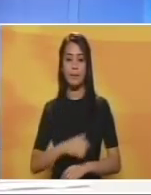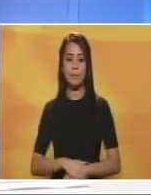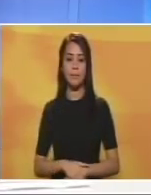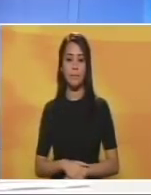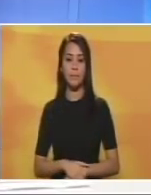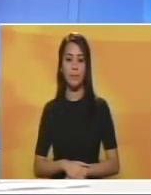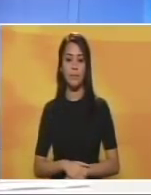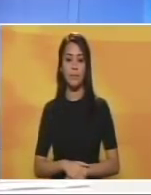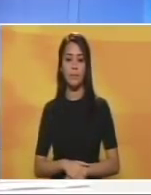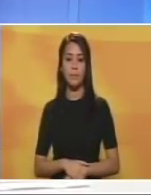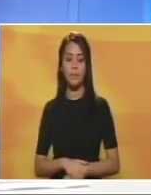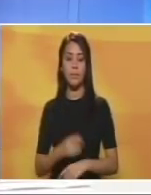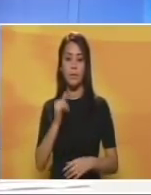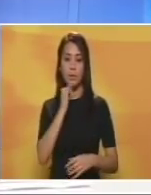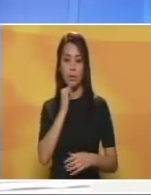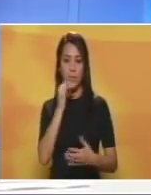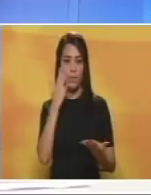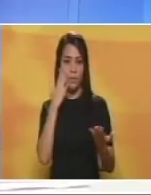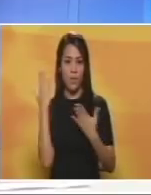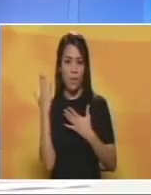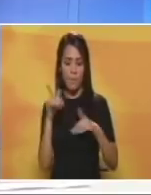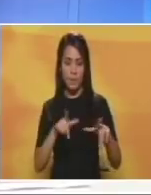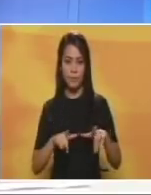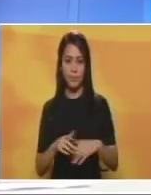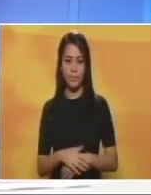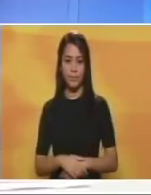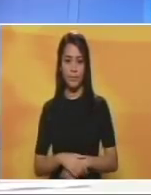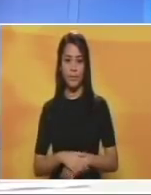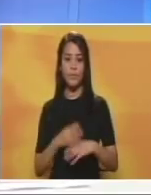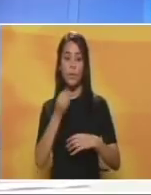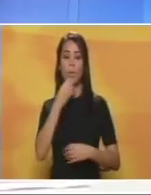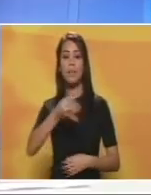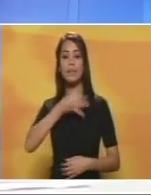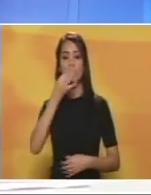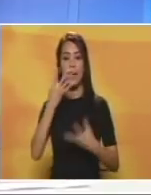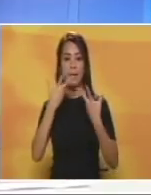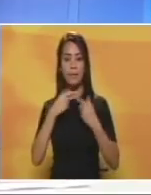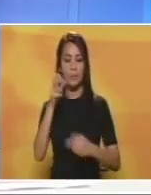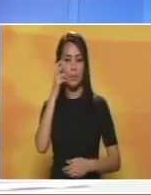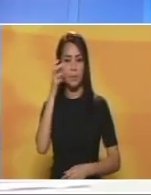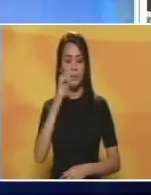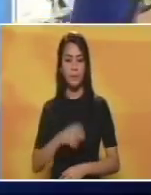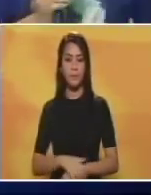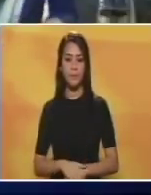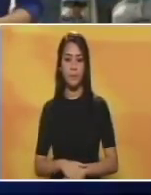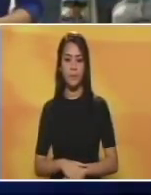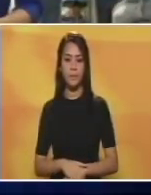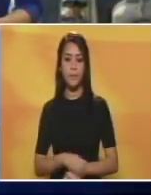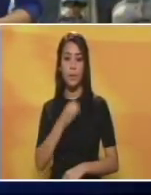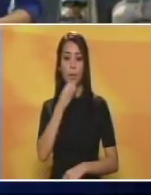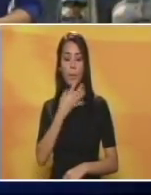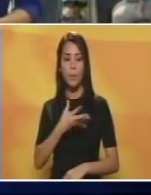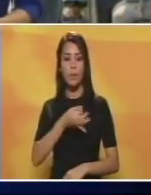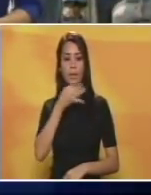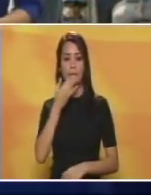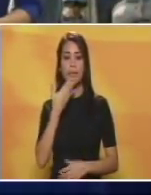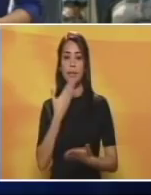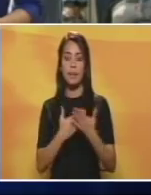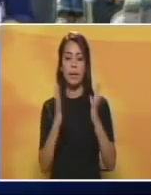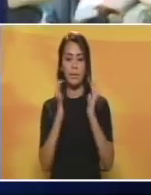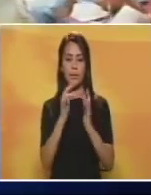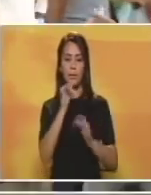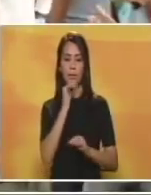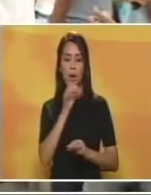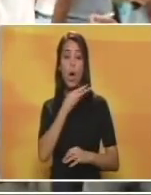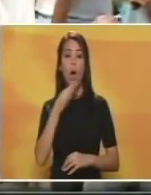Progreso. Nuestra compañera Diana Martínez se encuentra en la morgue y nos trae más detalles. Muy buenas tardes, Diana, te escuchamos. Muy buenas tardes, gracias por el contacto.